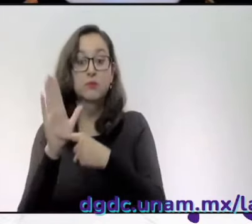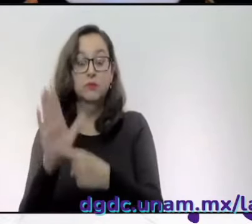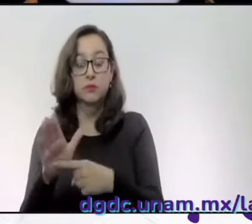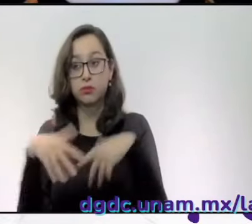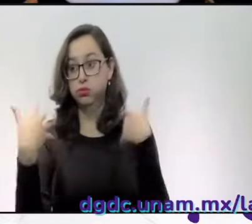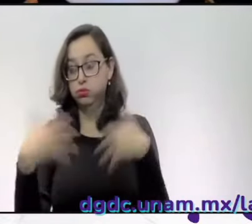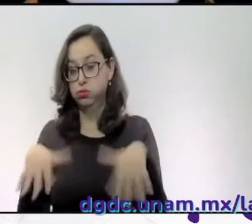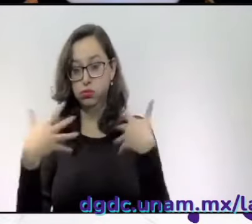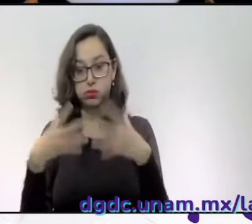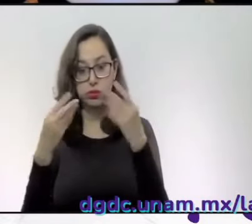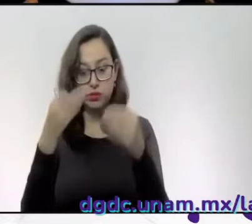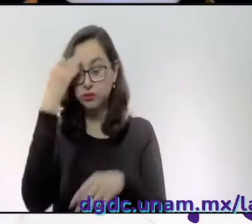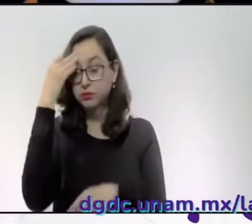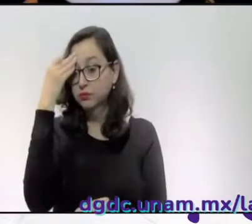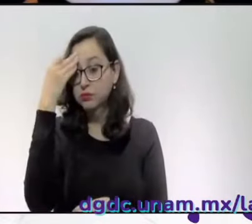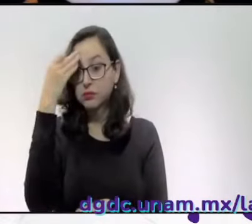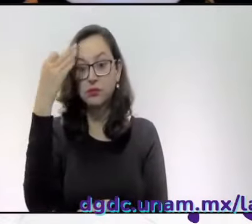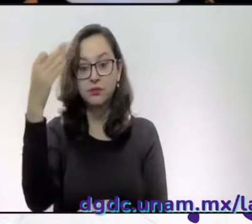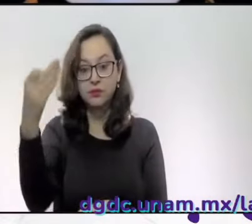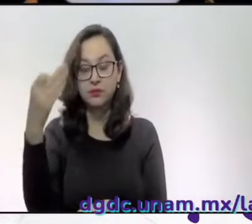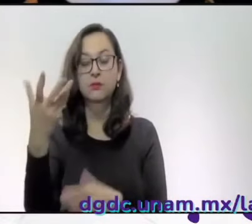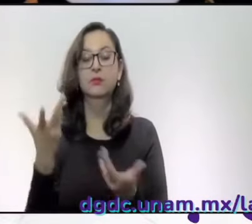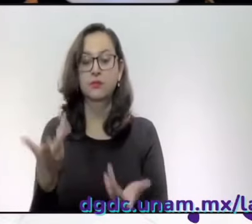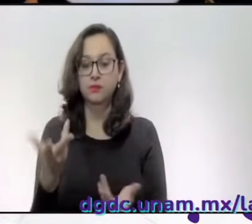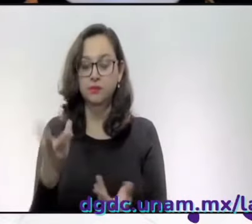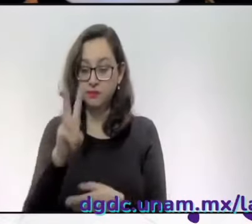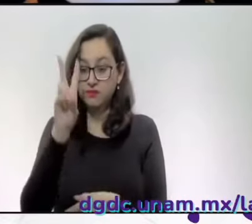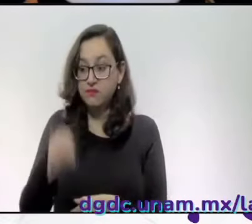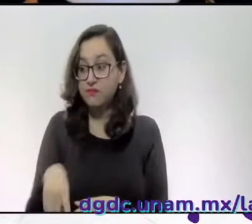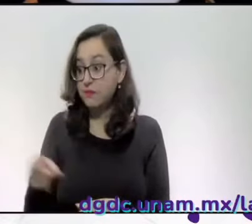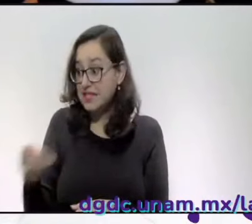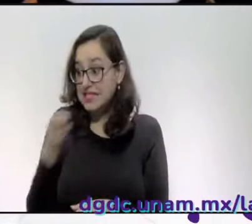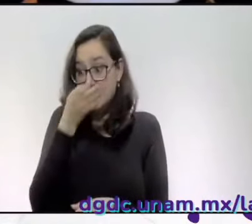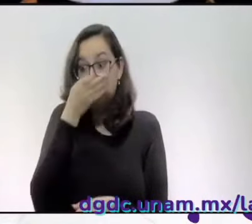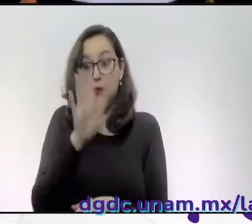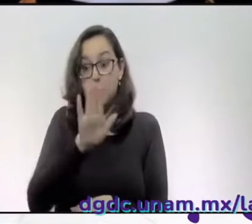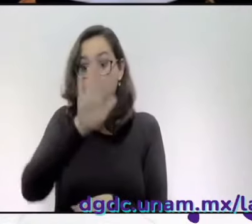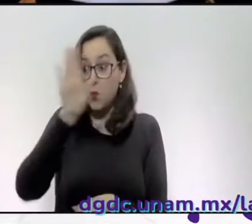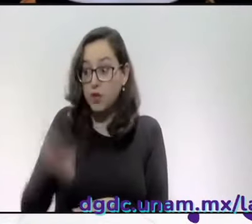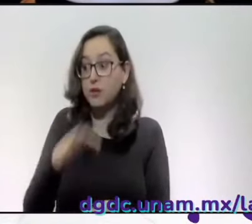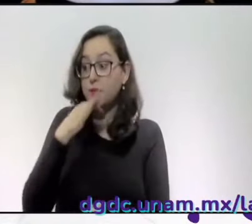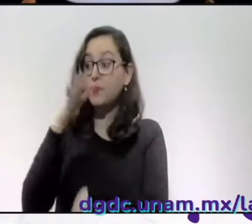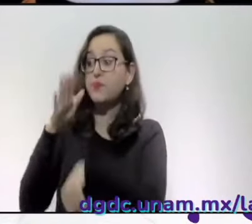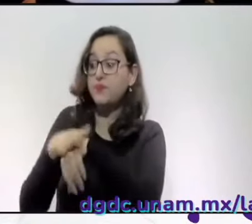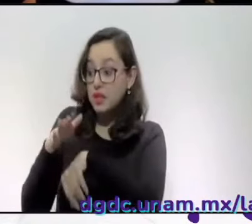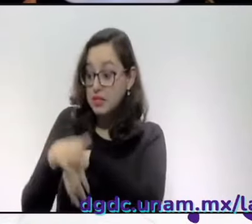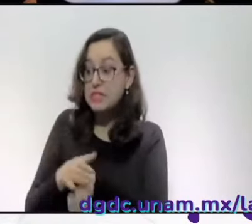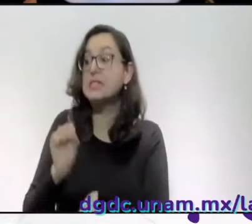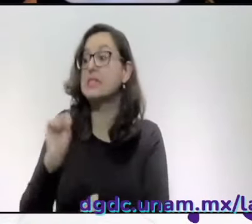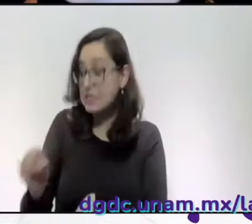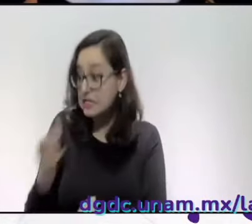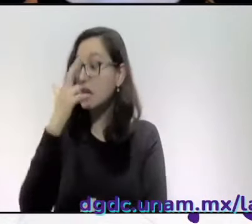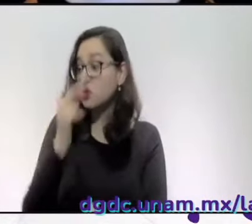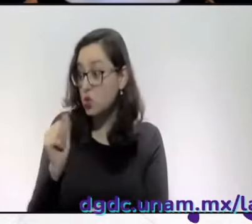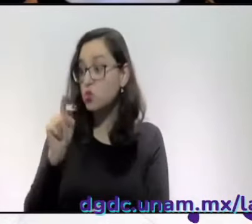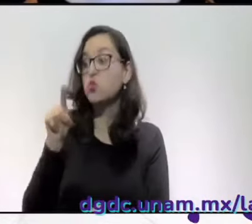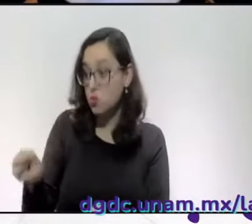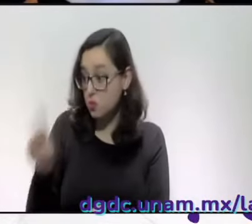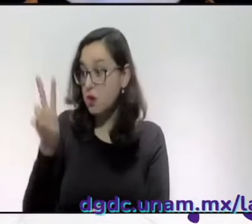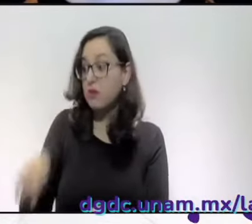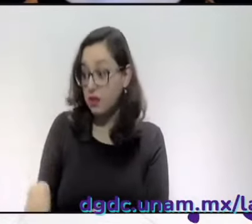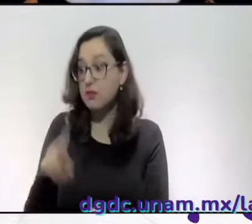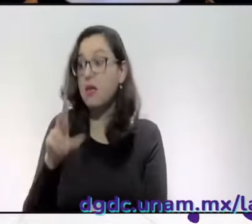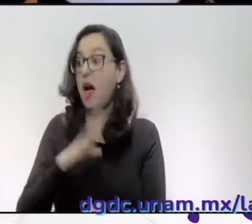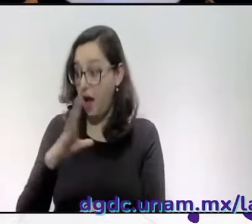¿no? Demuestra, de hecho, Hubble estaba en el lecho de muerte cuando le dieron la noticia de que era correcto lo que él decía.